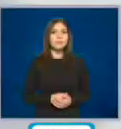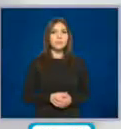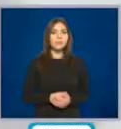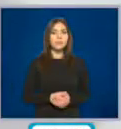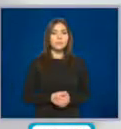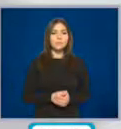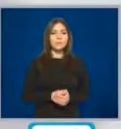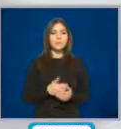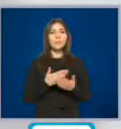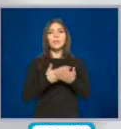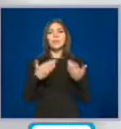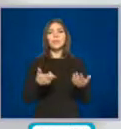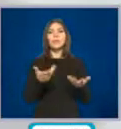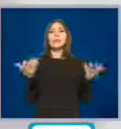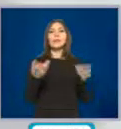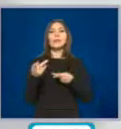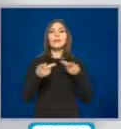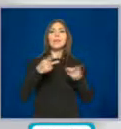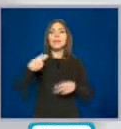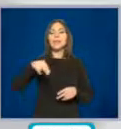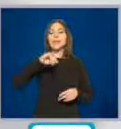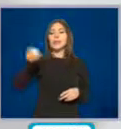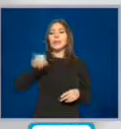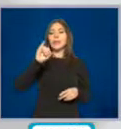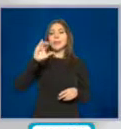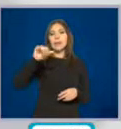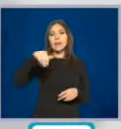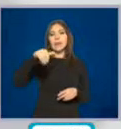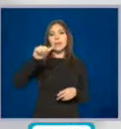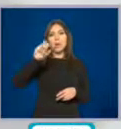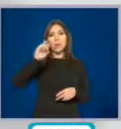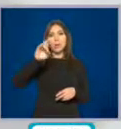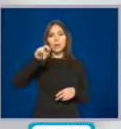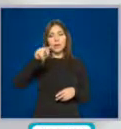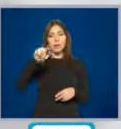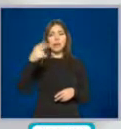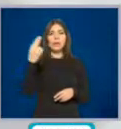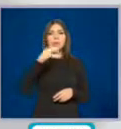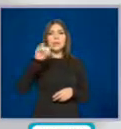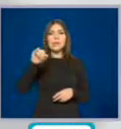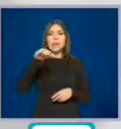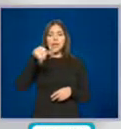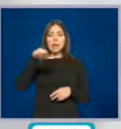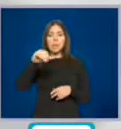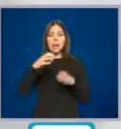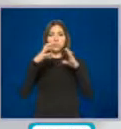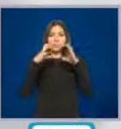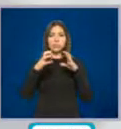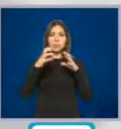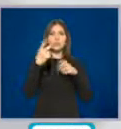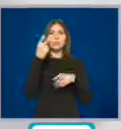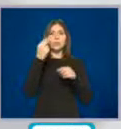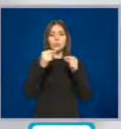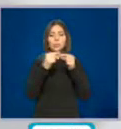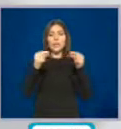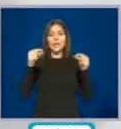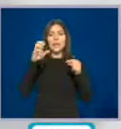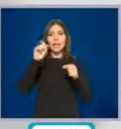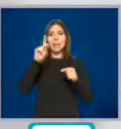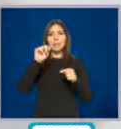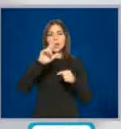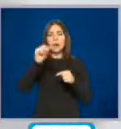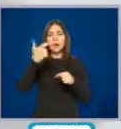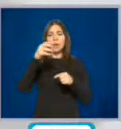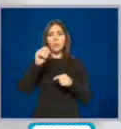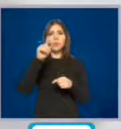Y para realizar esta jícama oriental necesitamos una jícama mediana, Así es, 2 espárragos Un cuarto de taza de vinagre de manzana.